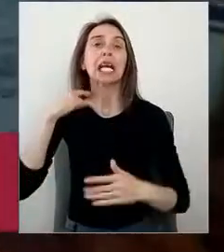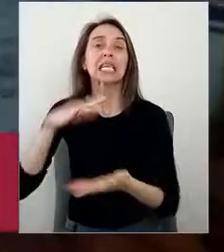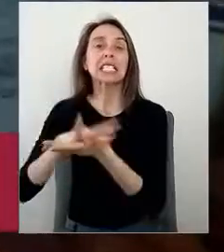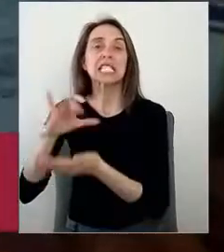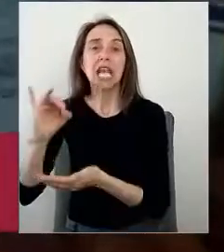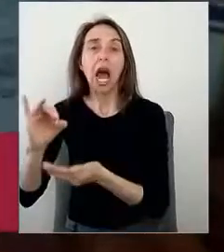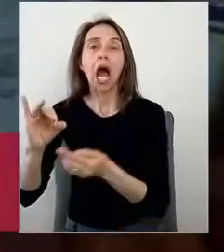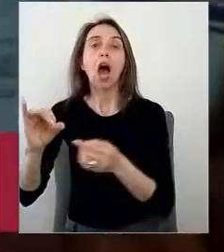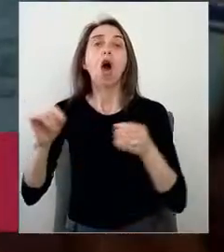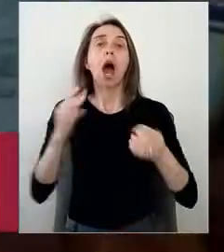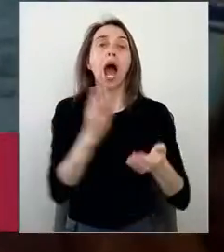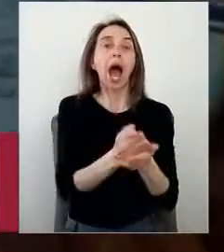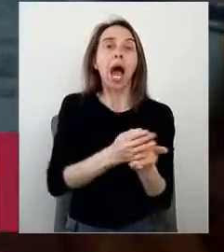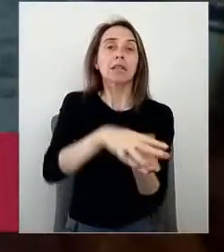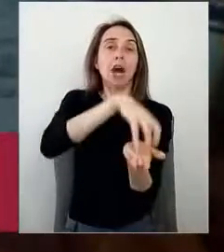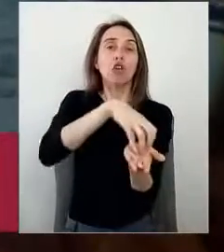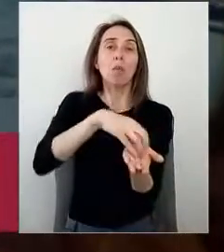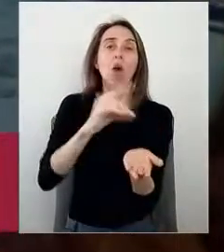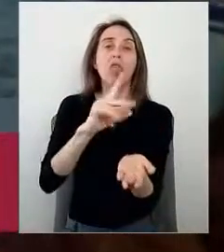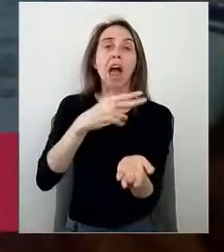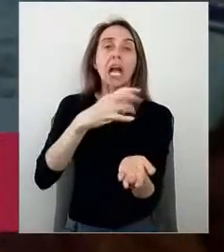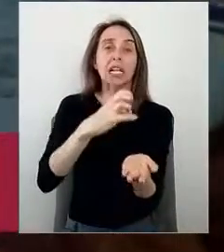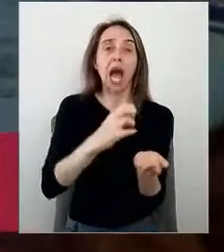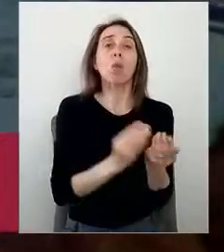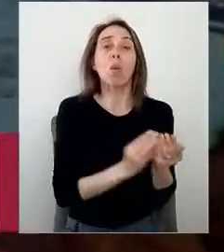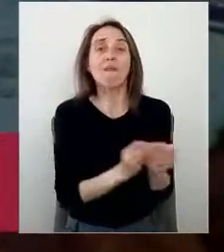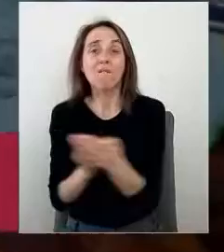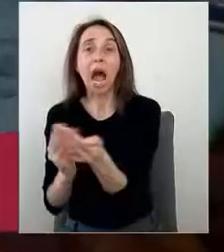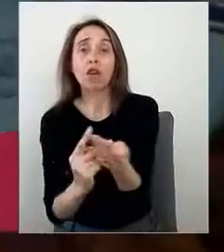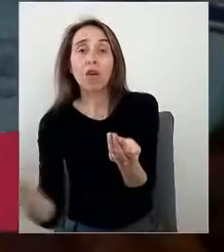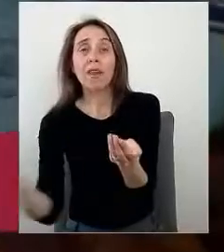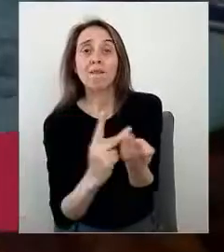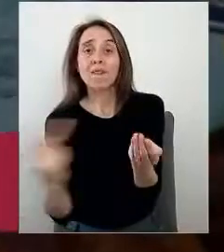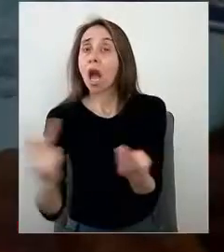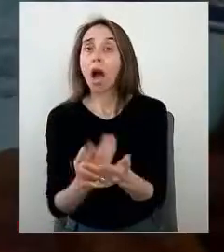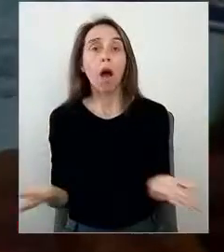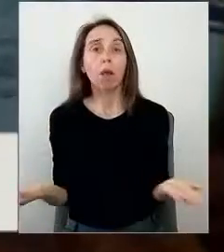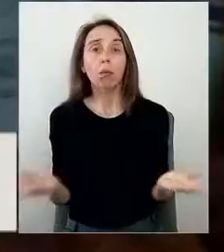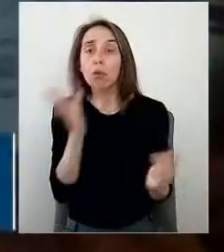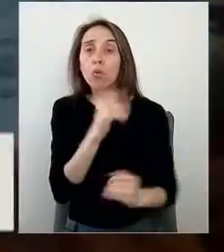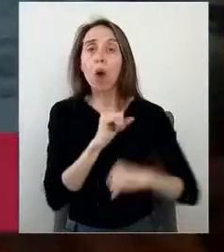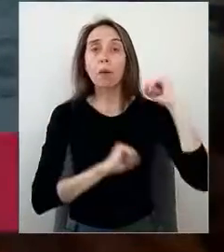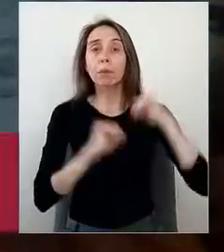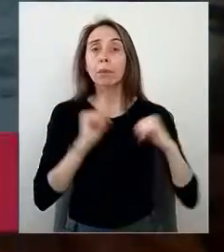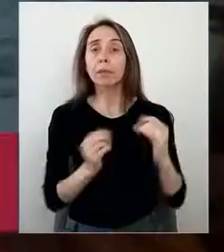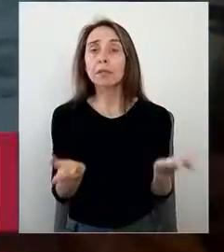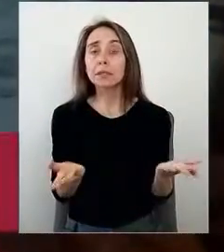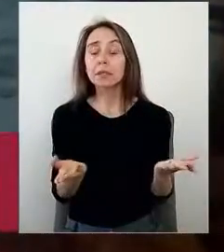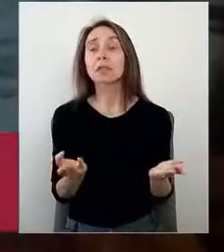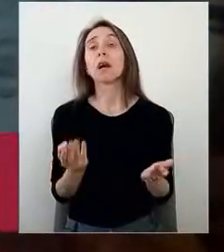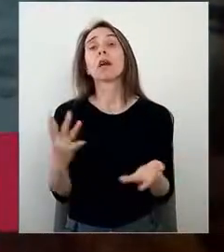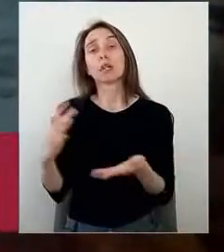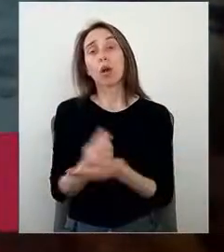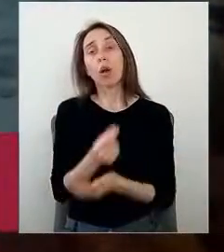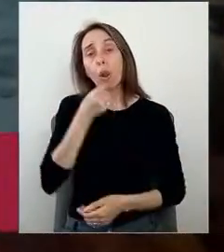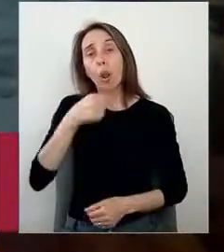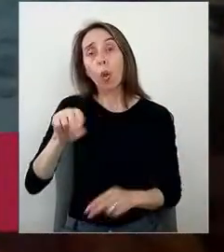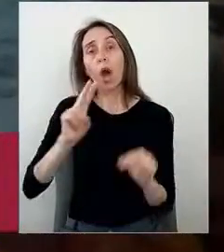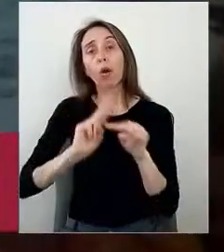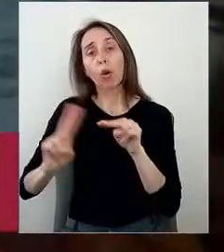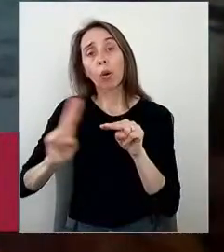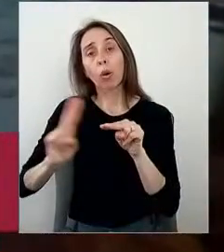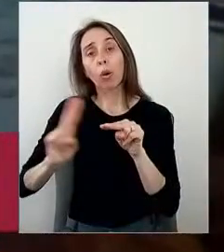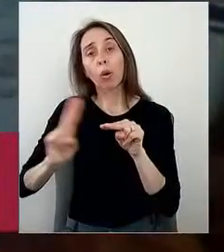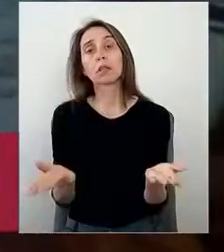esto lamentablemente no se ha conseguido. Y espero que próximamente no solo esto se corrija, sino que también pueda,